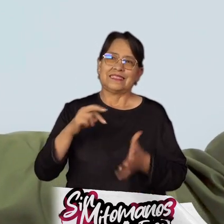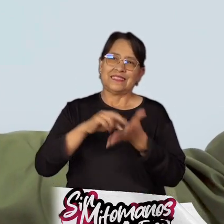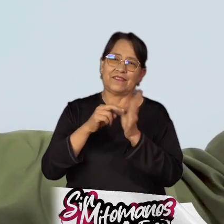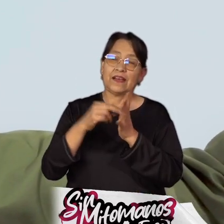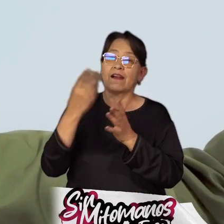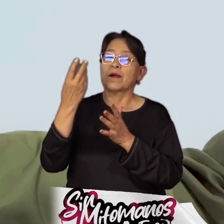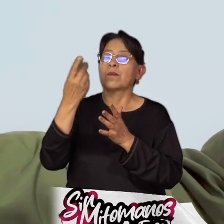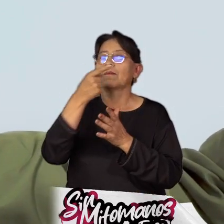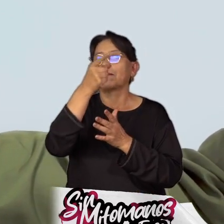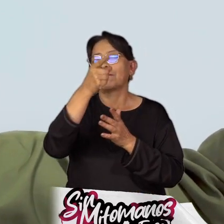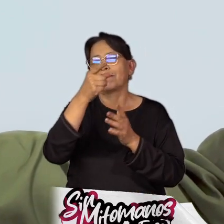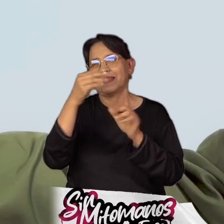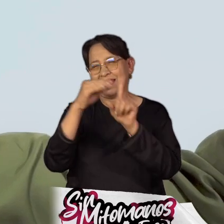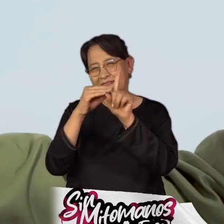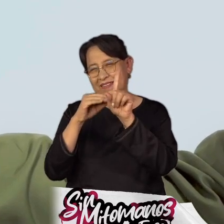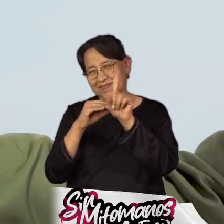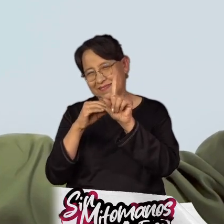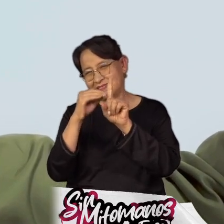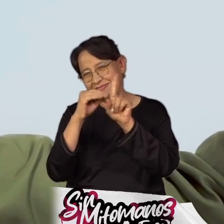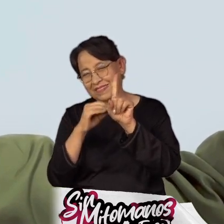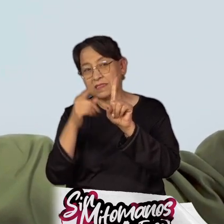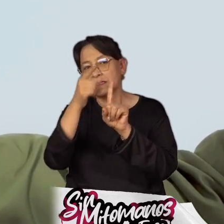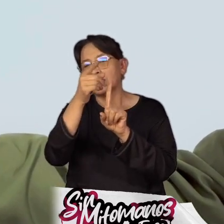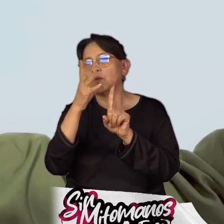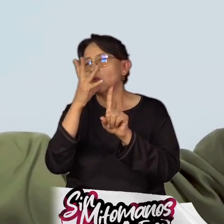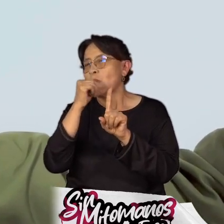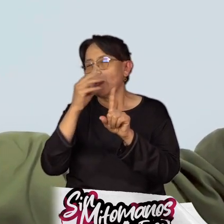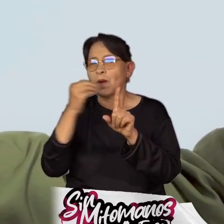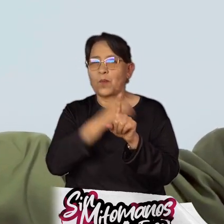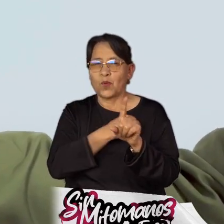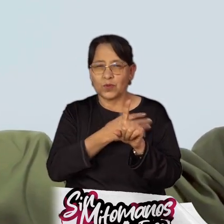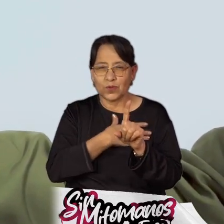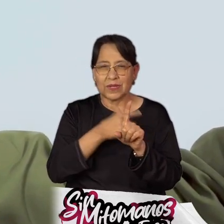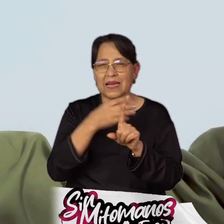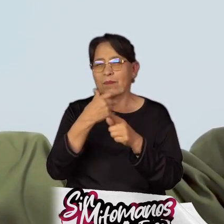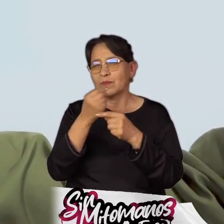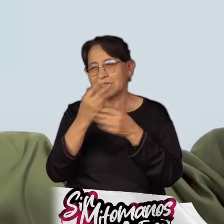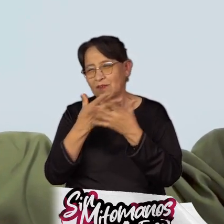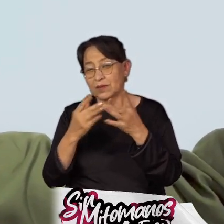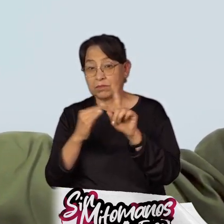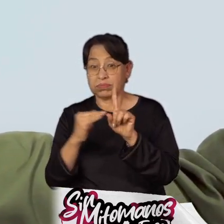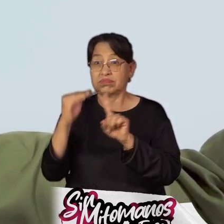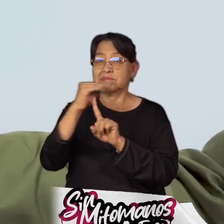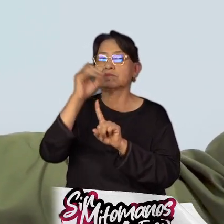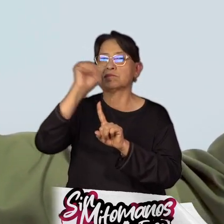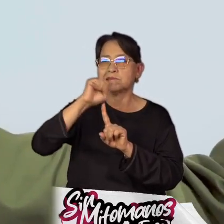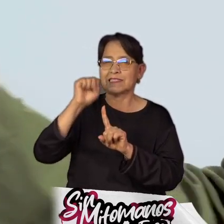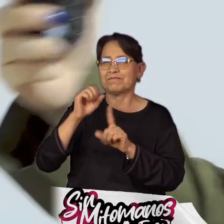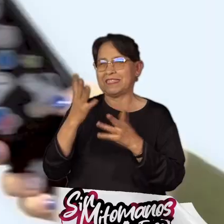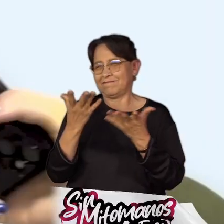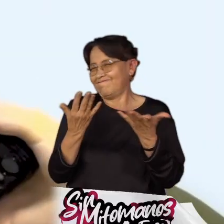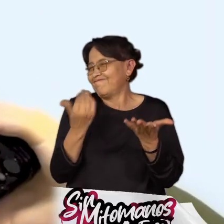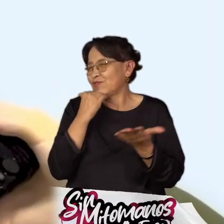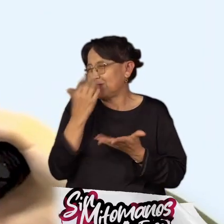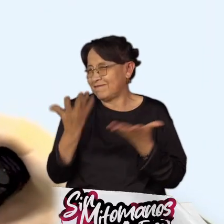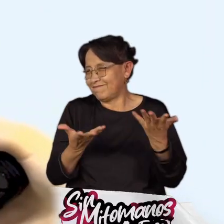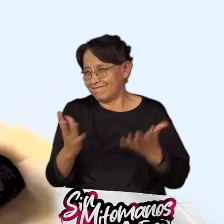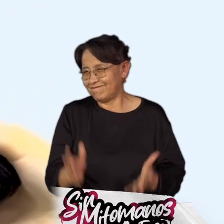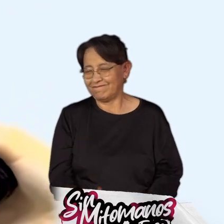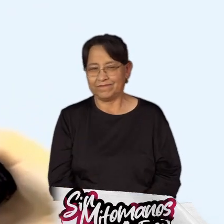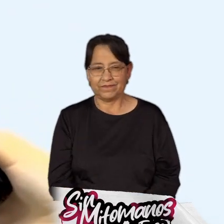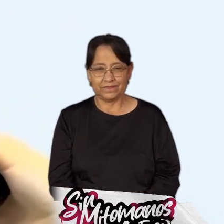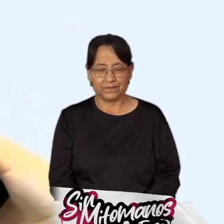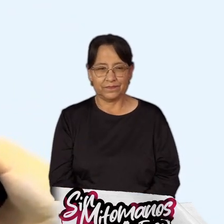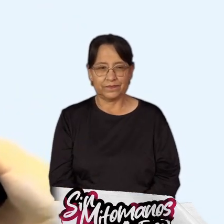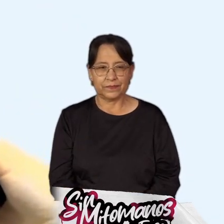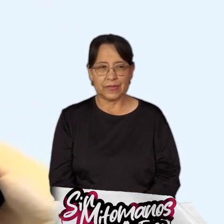las mismas oportunidades que tienen las personas que pues tienen más dinero, por decirlo así.